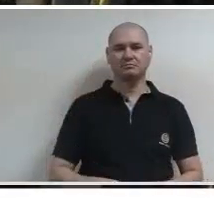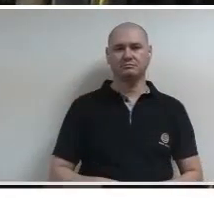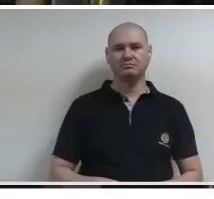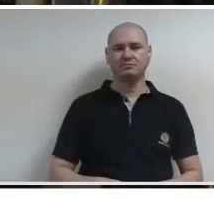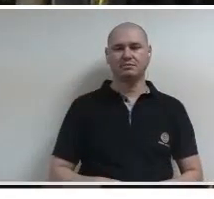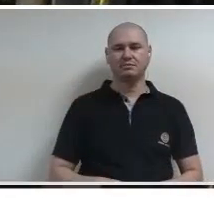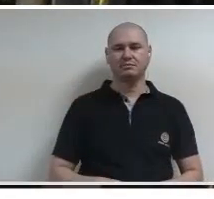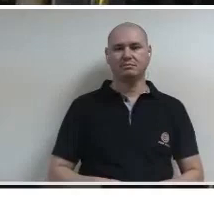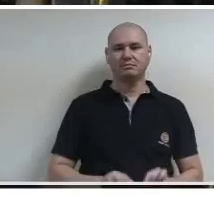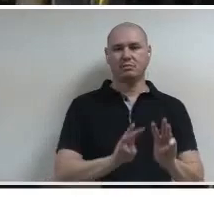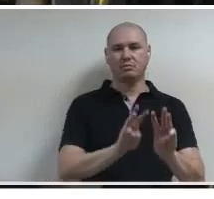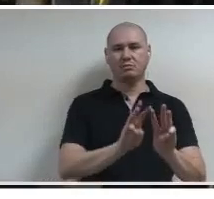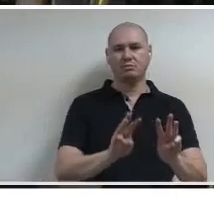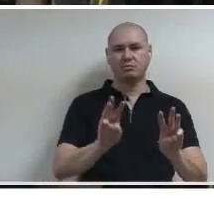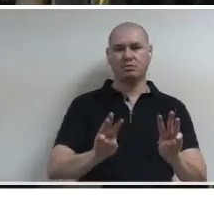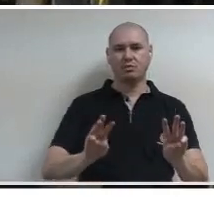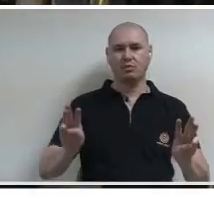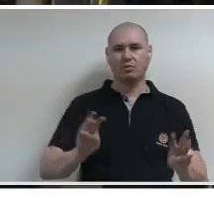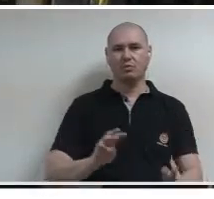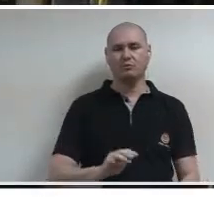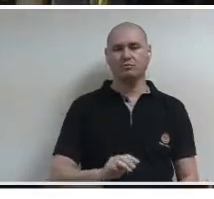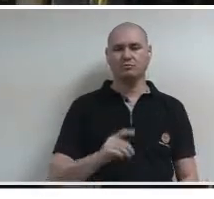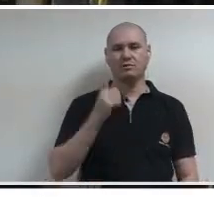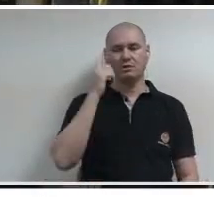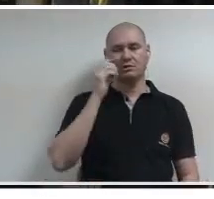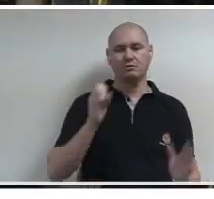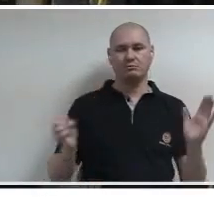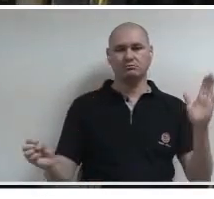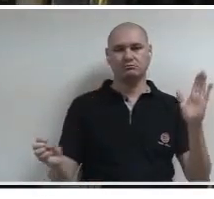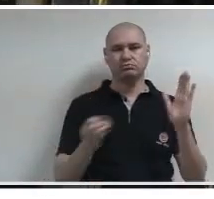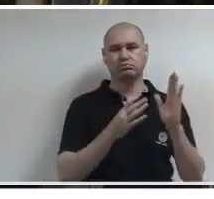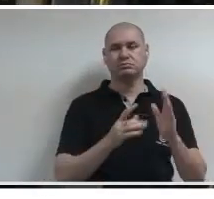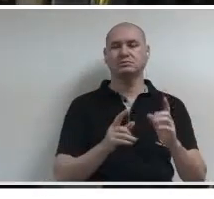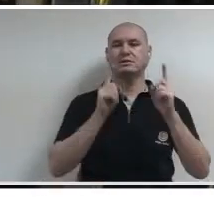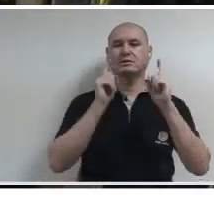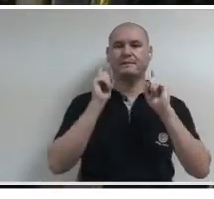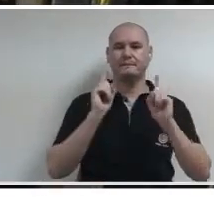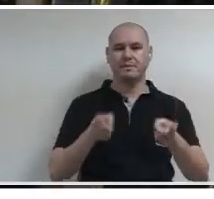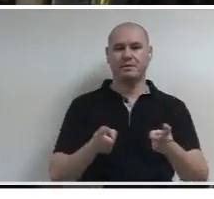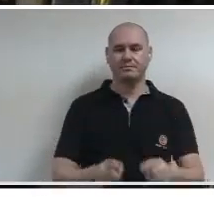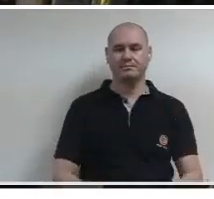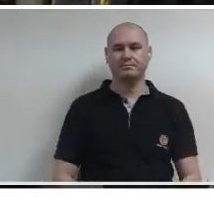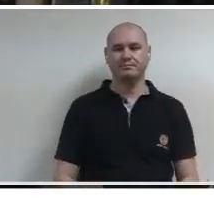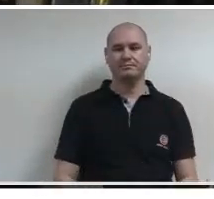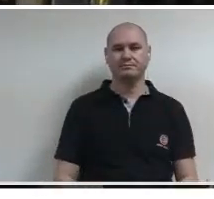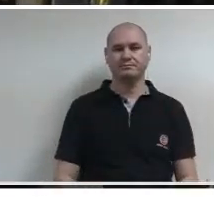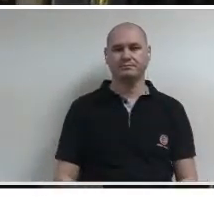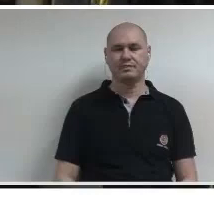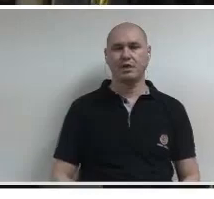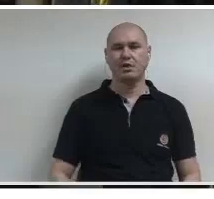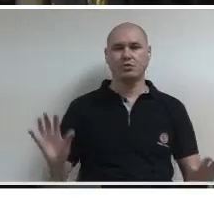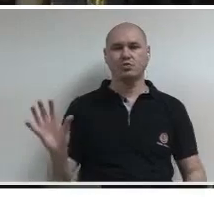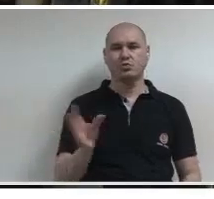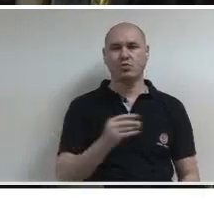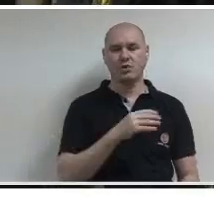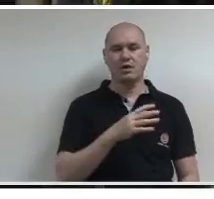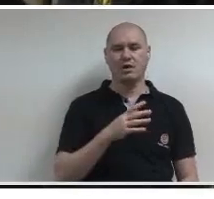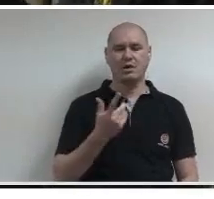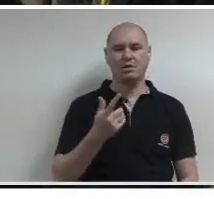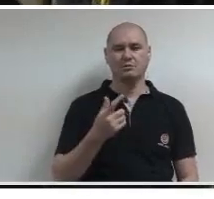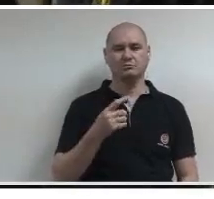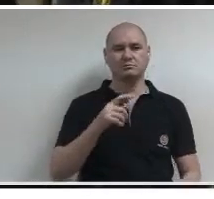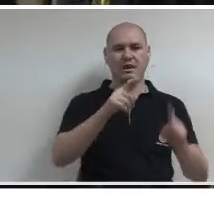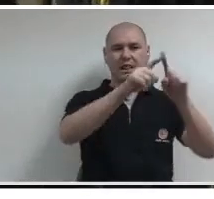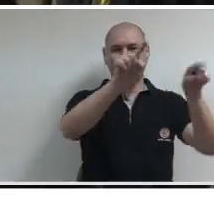huercoa ya indica tu ahí se llama a mi documento con documento comunicaciones diga tu ahí ya redes sociales lo vimos ahora en mi